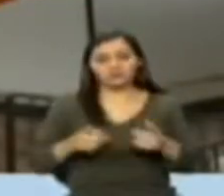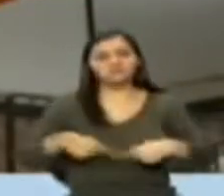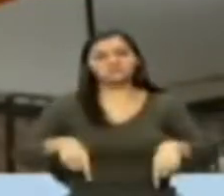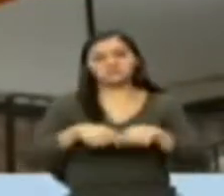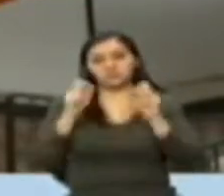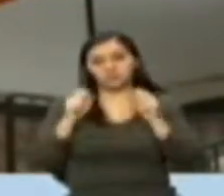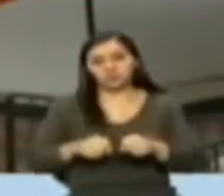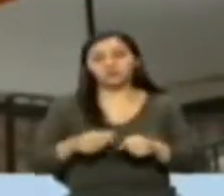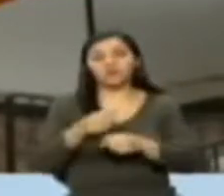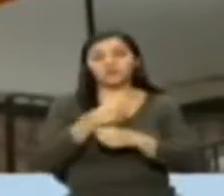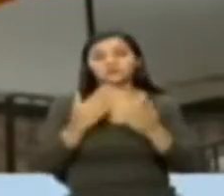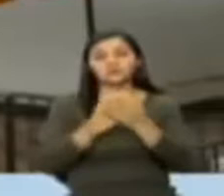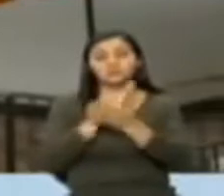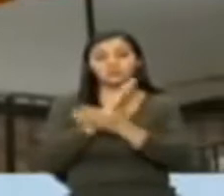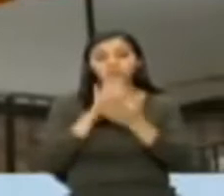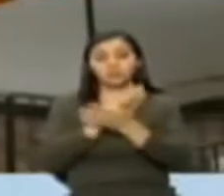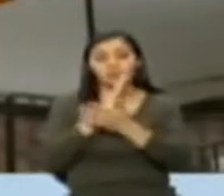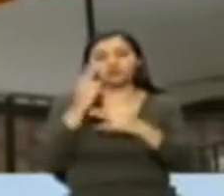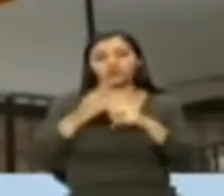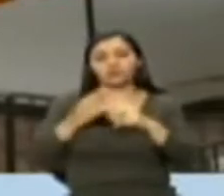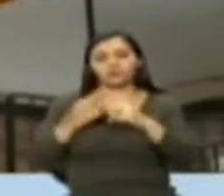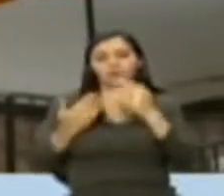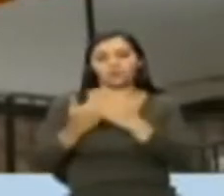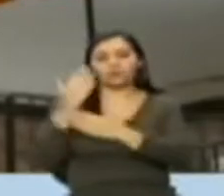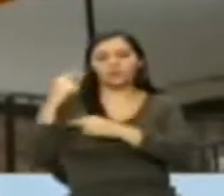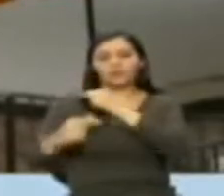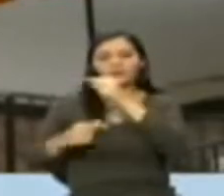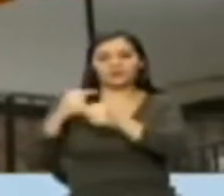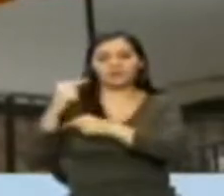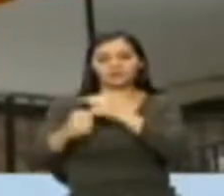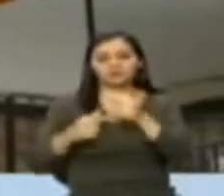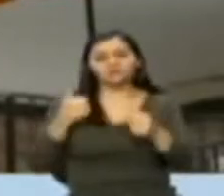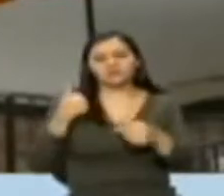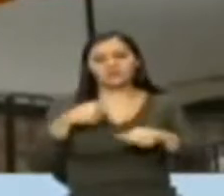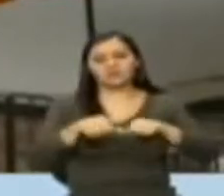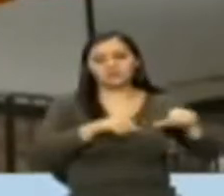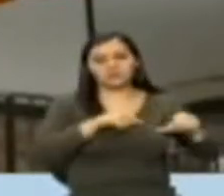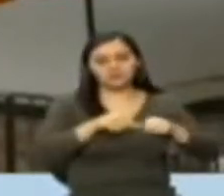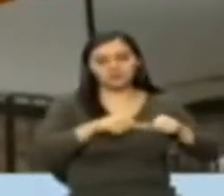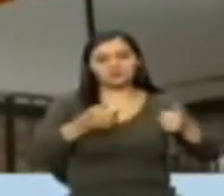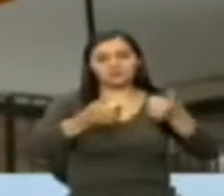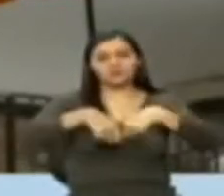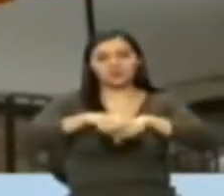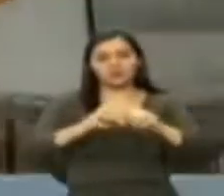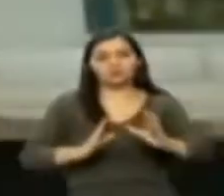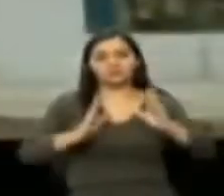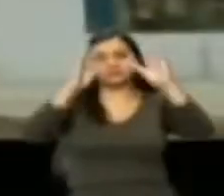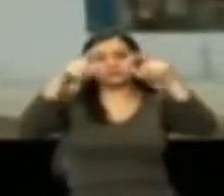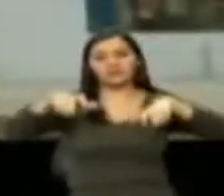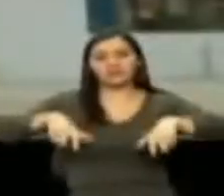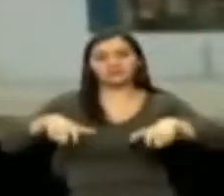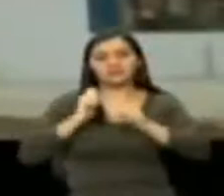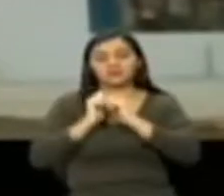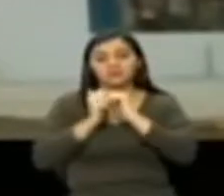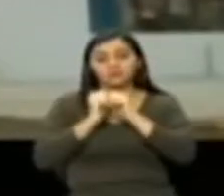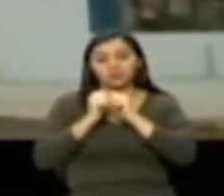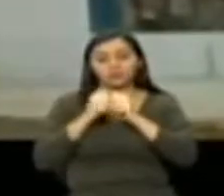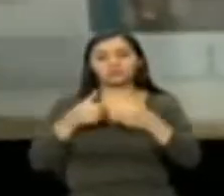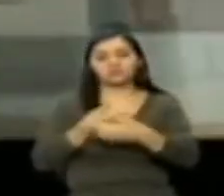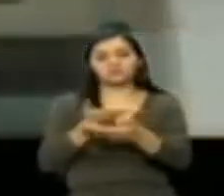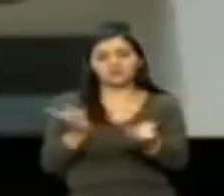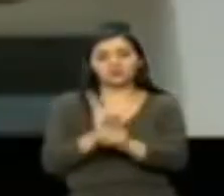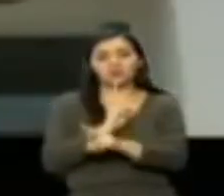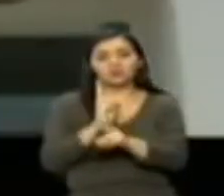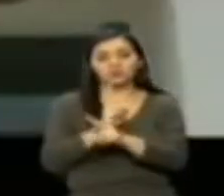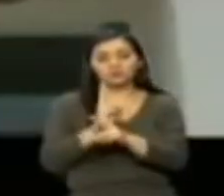Generación. Tenemos pabellón administrativo, 2 bloques de aulas, canchas deportivas, salón de usos múltiples, que